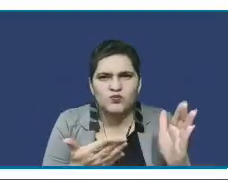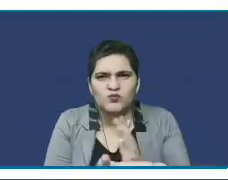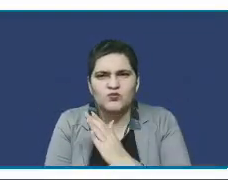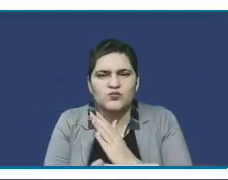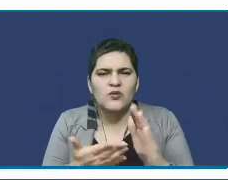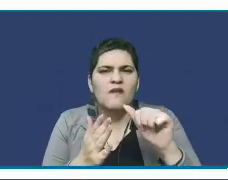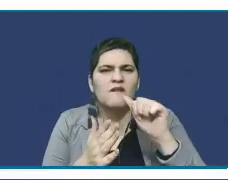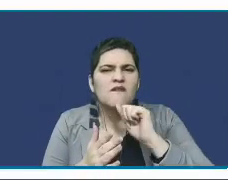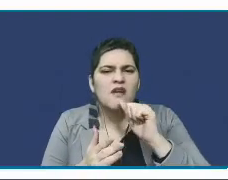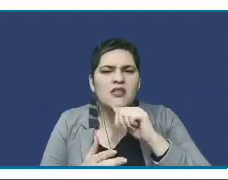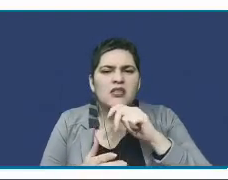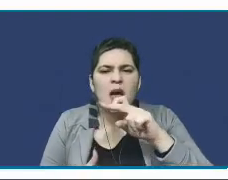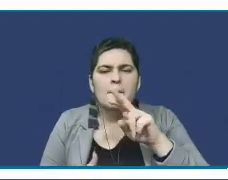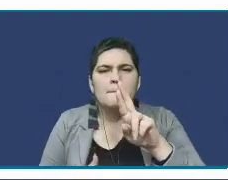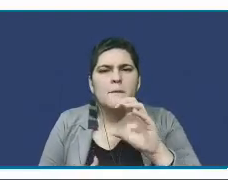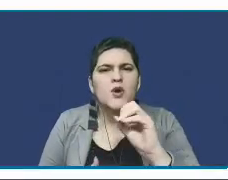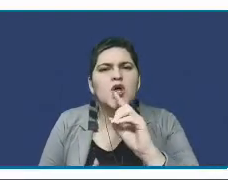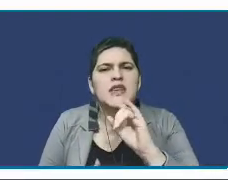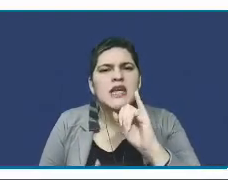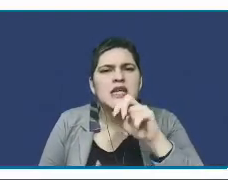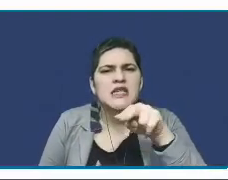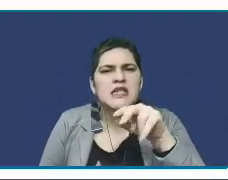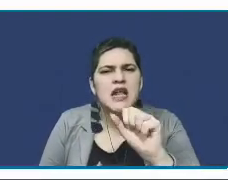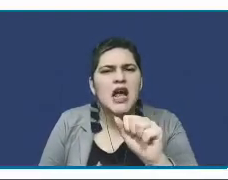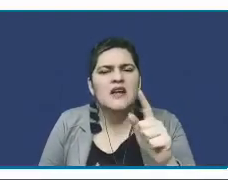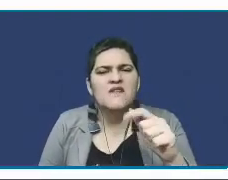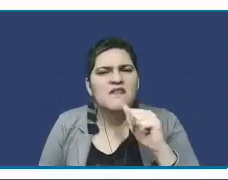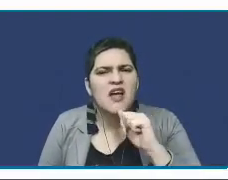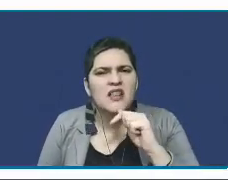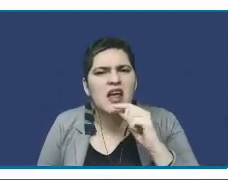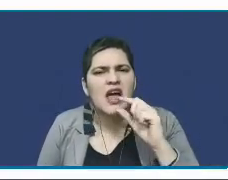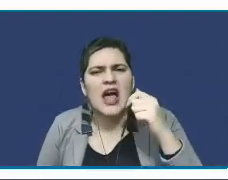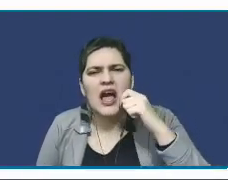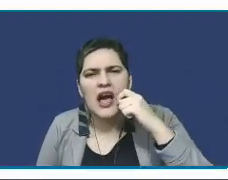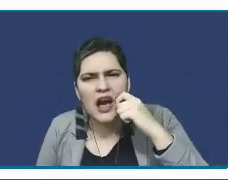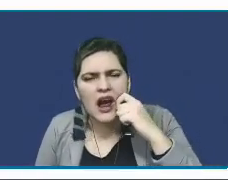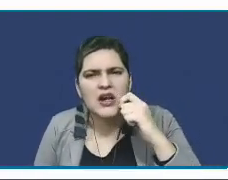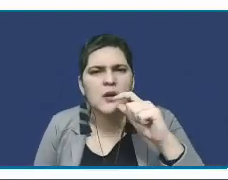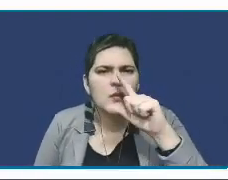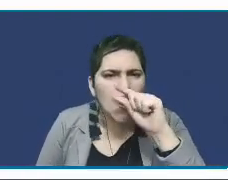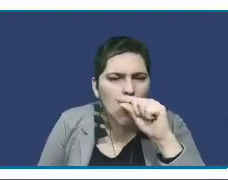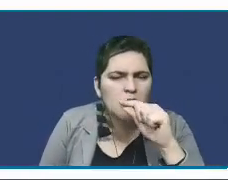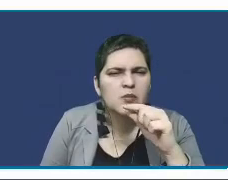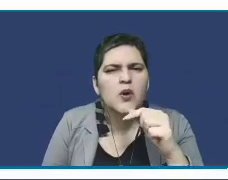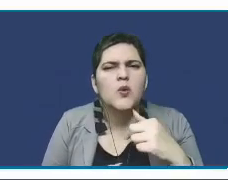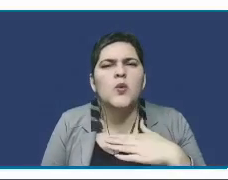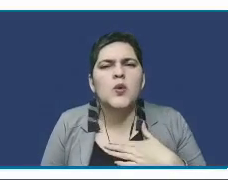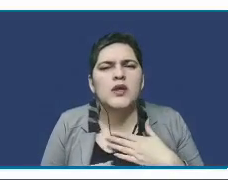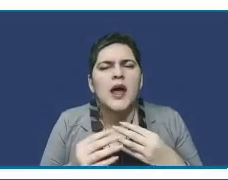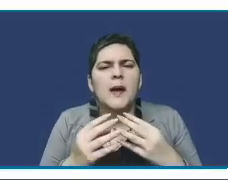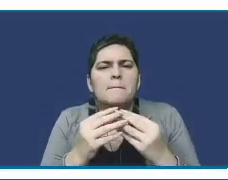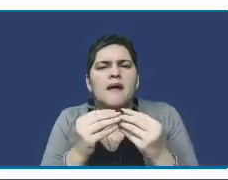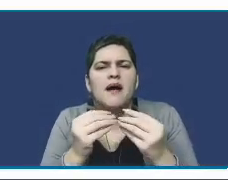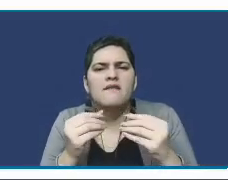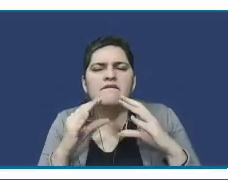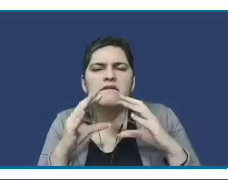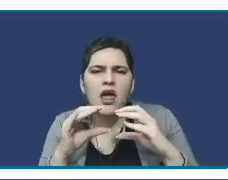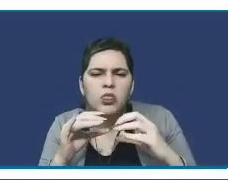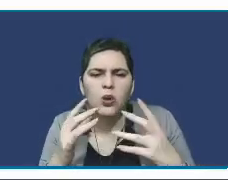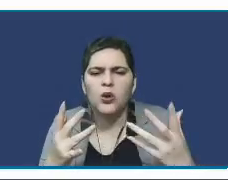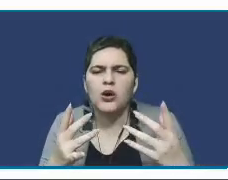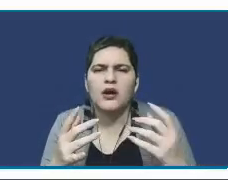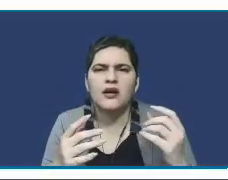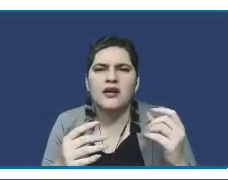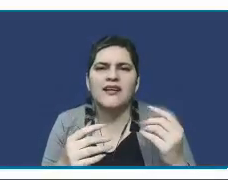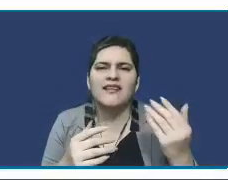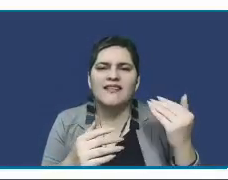mascar carne, por no mascar pollo, y preferir alimentos más blanditos o más licuados en la época de la primera infancia y la época